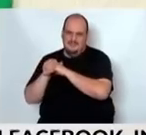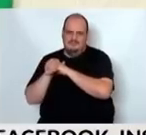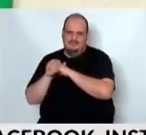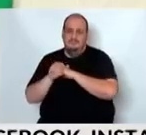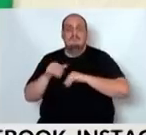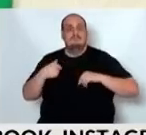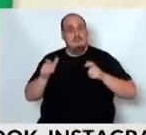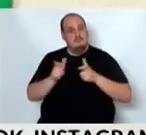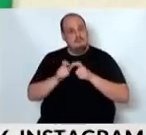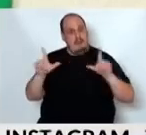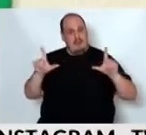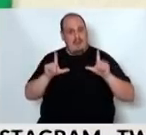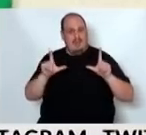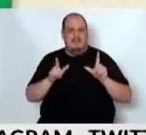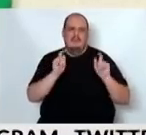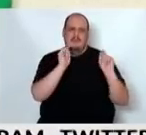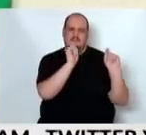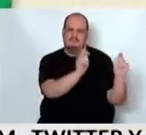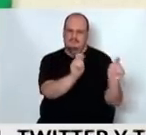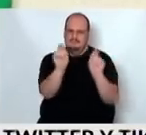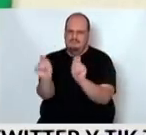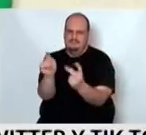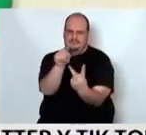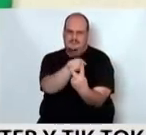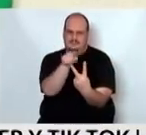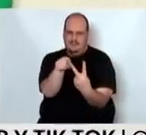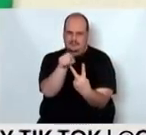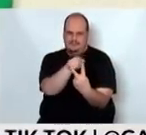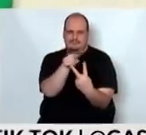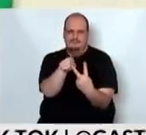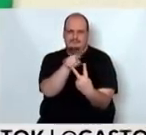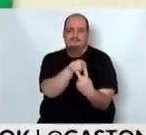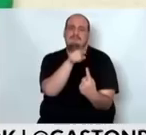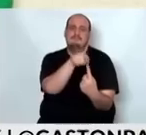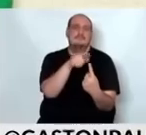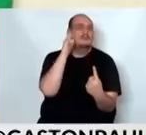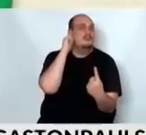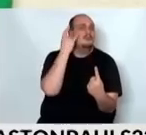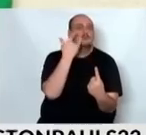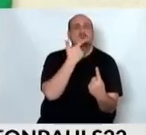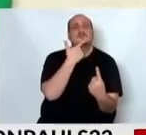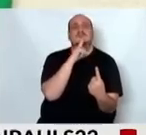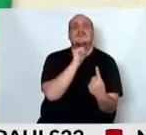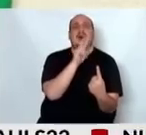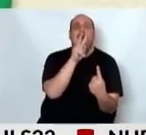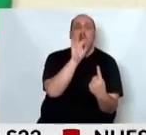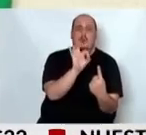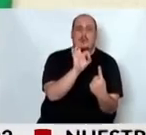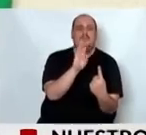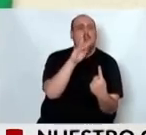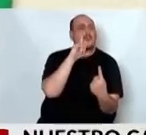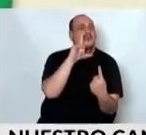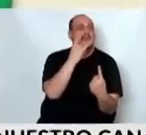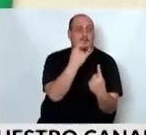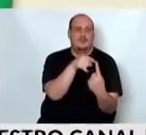también este programa a dos personas. Quiero dedicárselo a Gustavo, Milú, como le